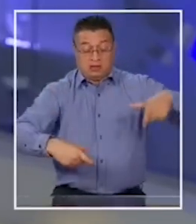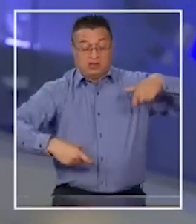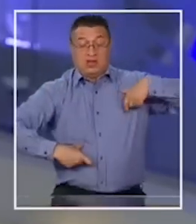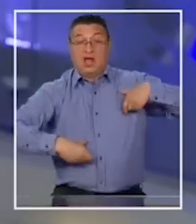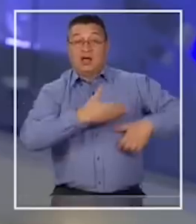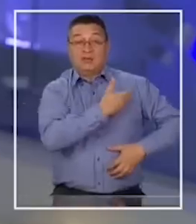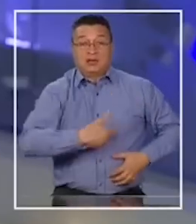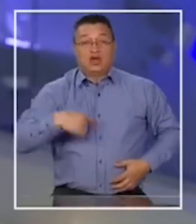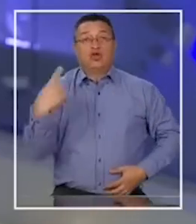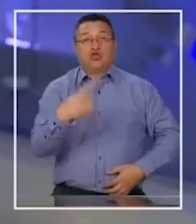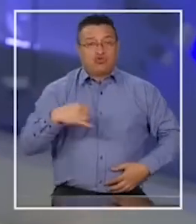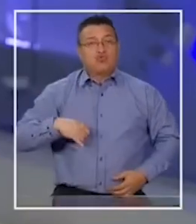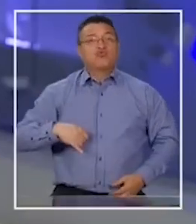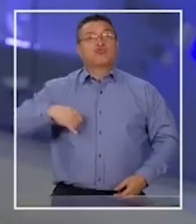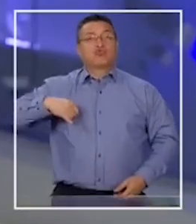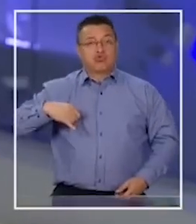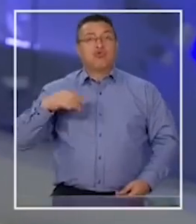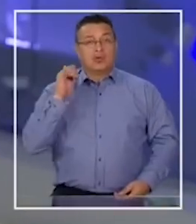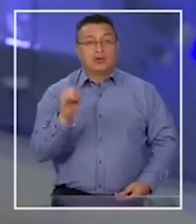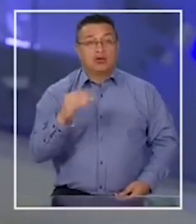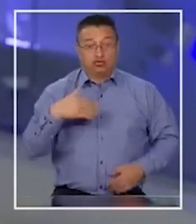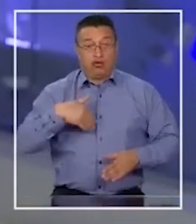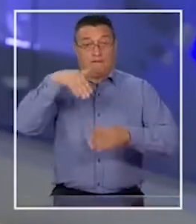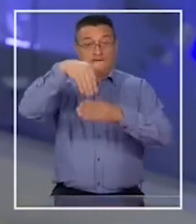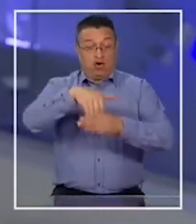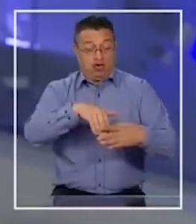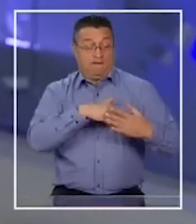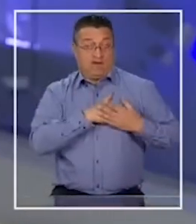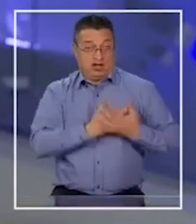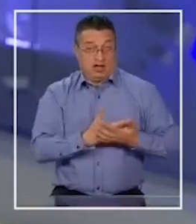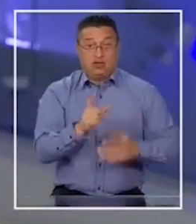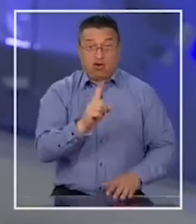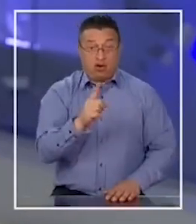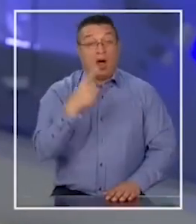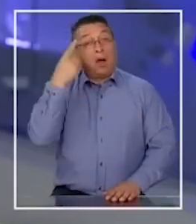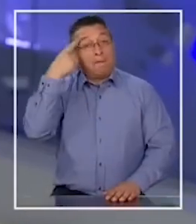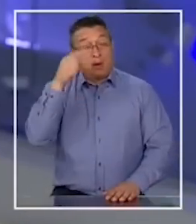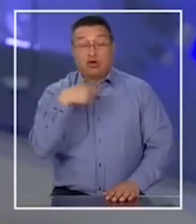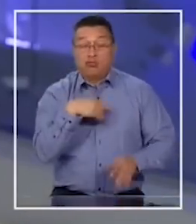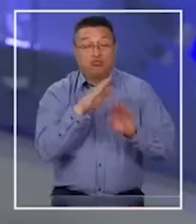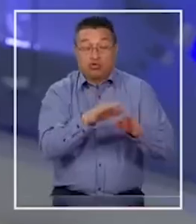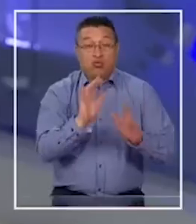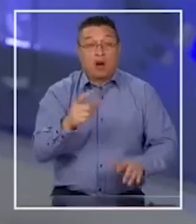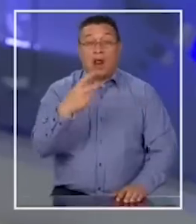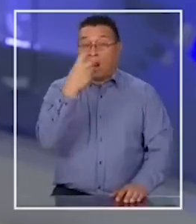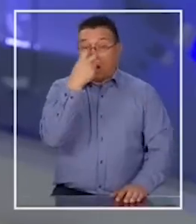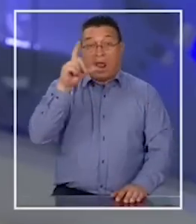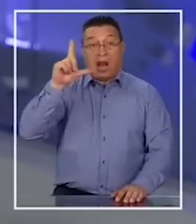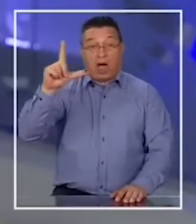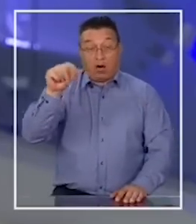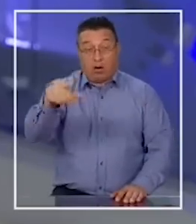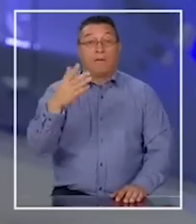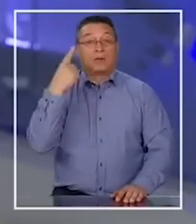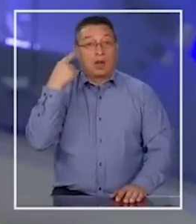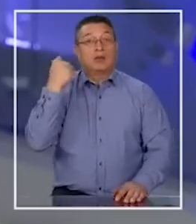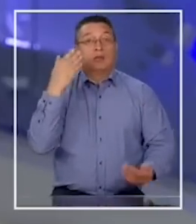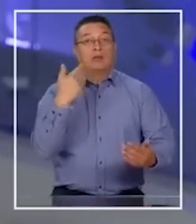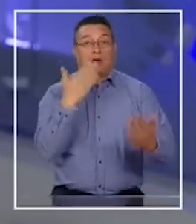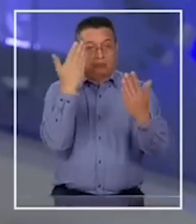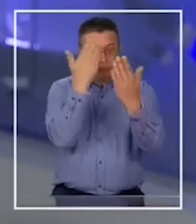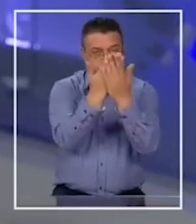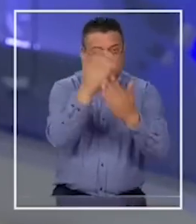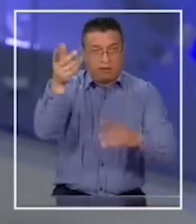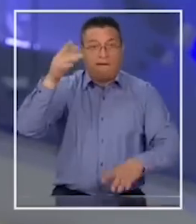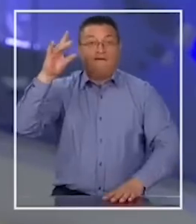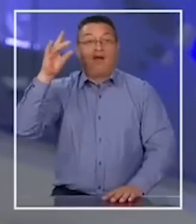es algo que no han orgullosado siempre yo no voté por bachelet pero era mi presidenta yo no voté por lago y me sentí orgulloso cuando la hago encaró a